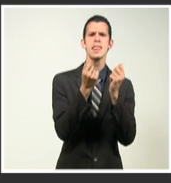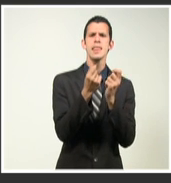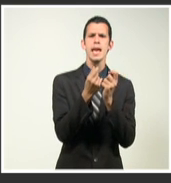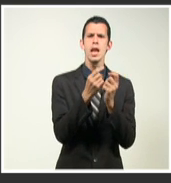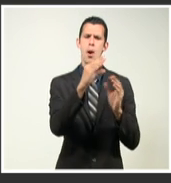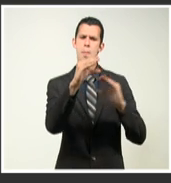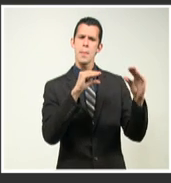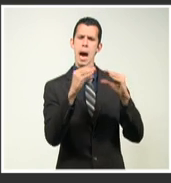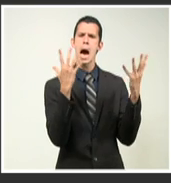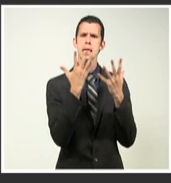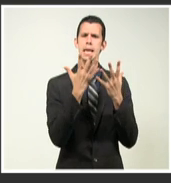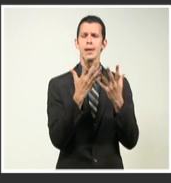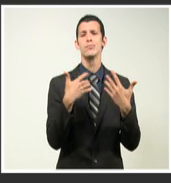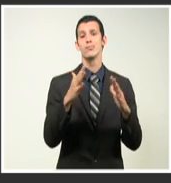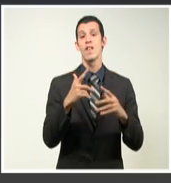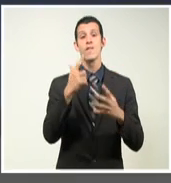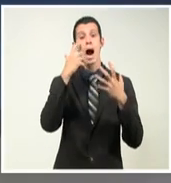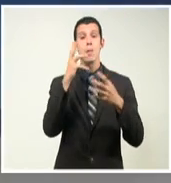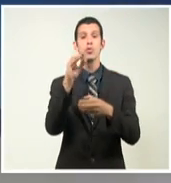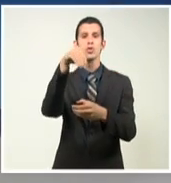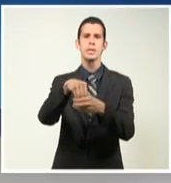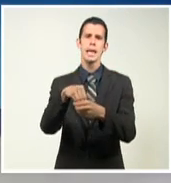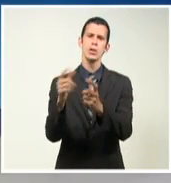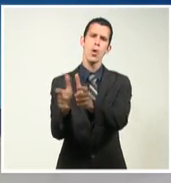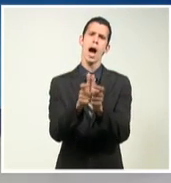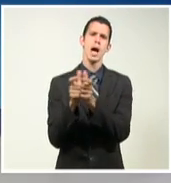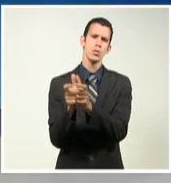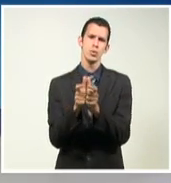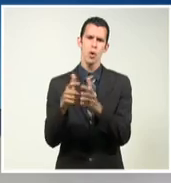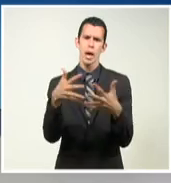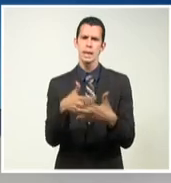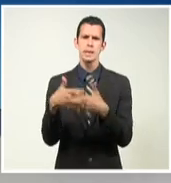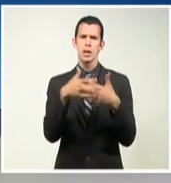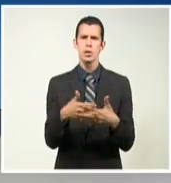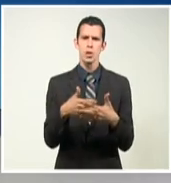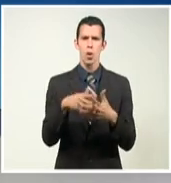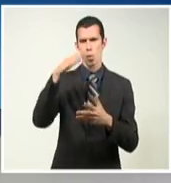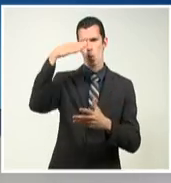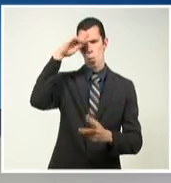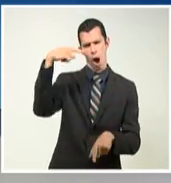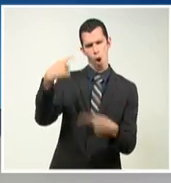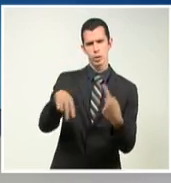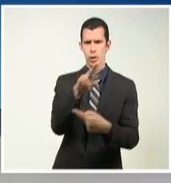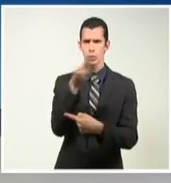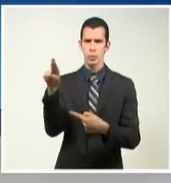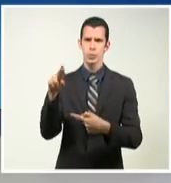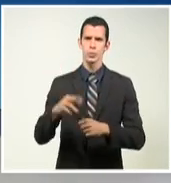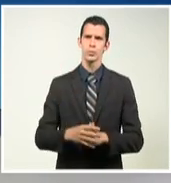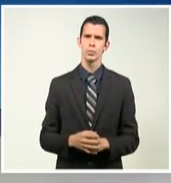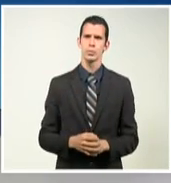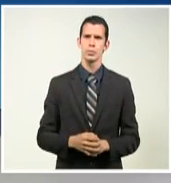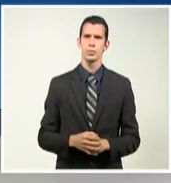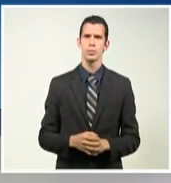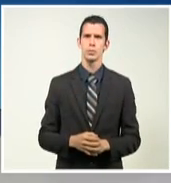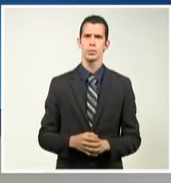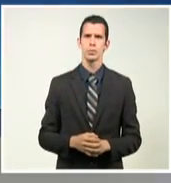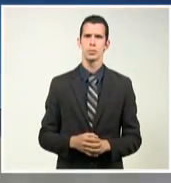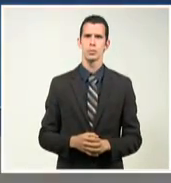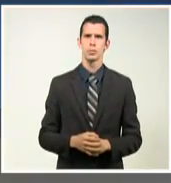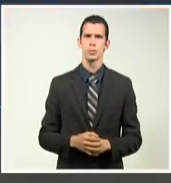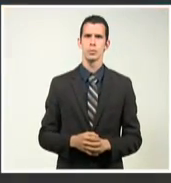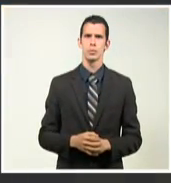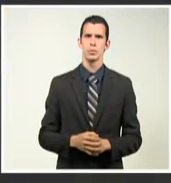la Fundación Nacional Cubano-Americana en la Florida. La falta de efectividad, oigan esto, la falta de efectividad de las acciones